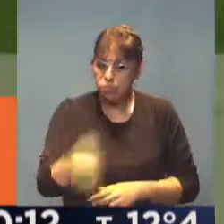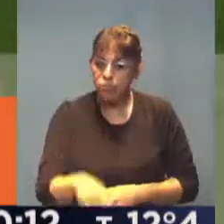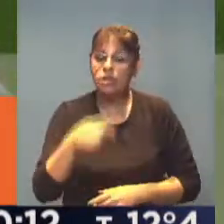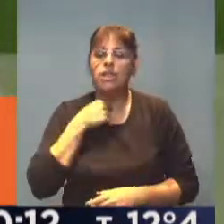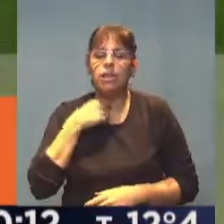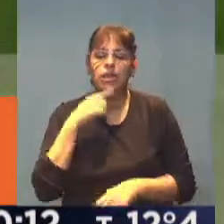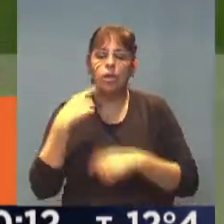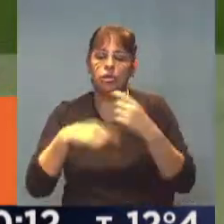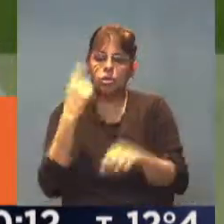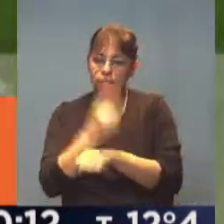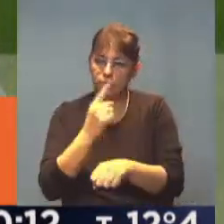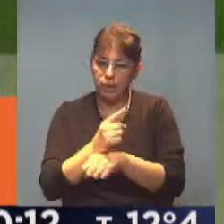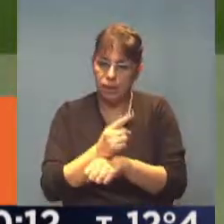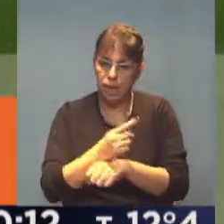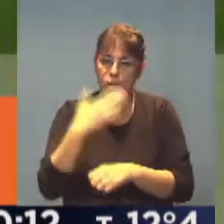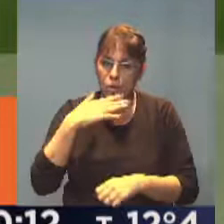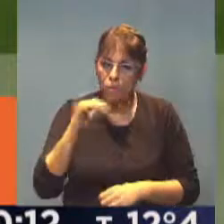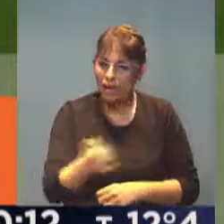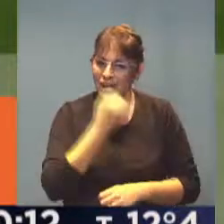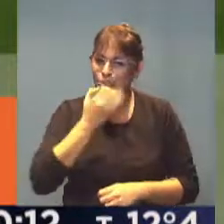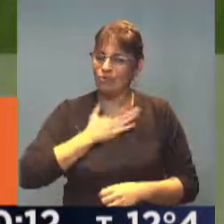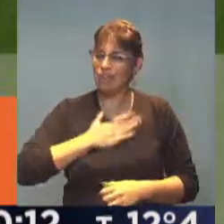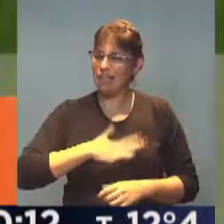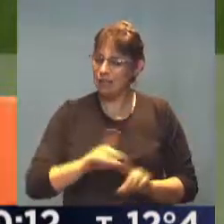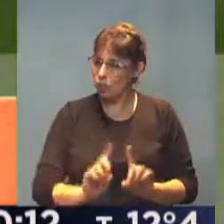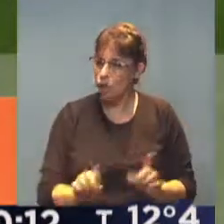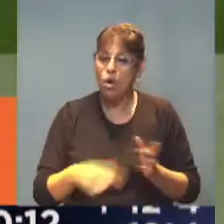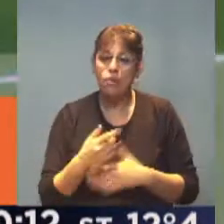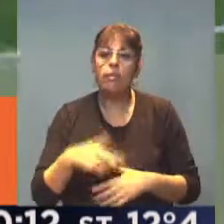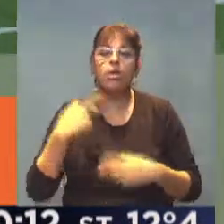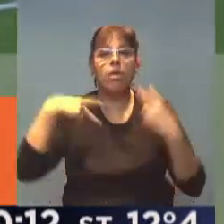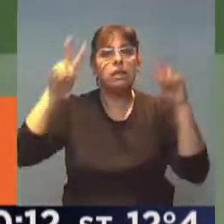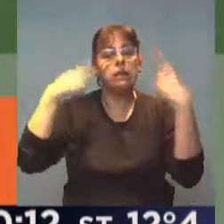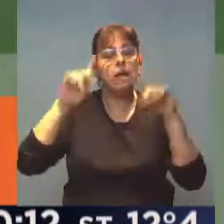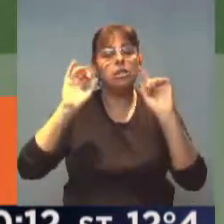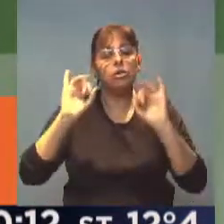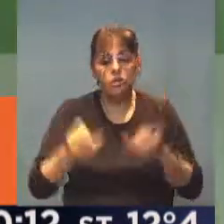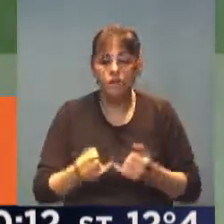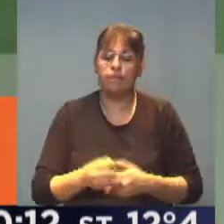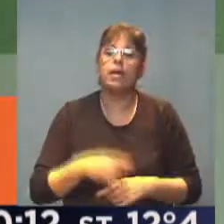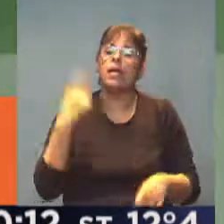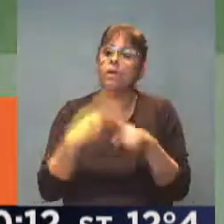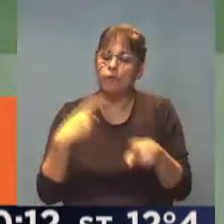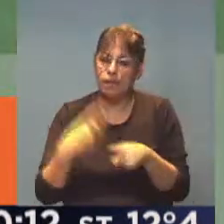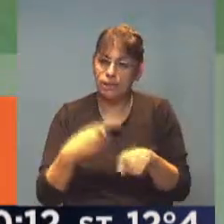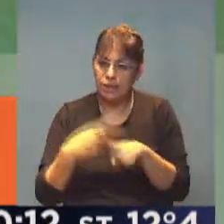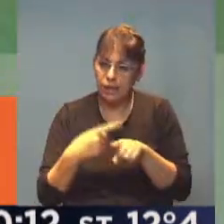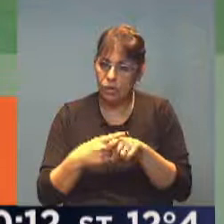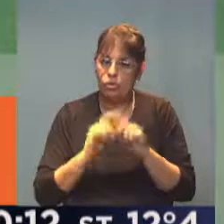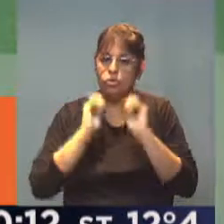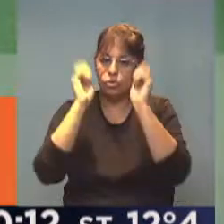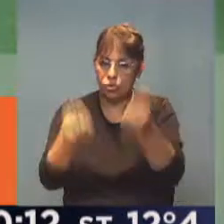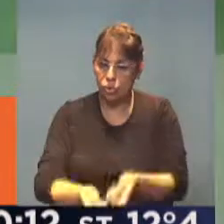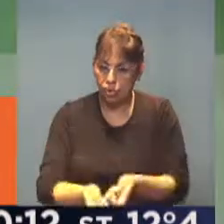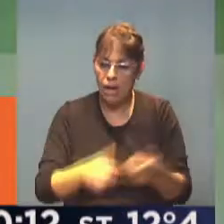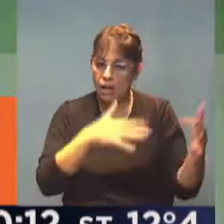primera, el campeón, no tan relajado, pero sí distraído. Los festejos se trasladaron para